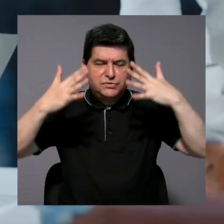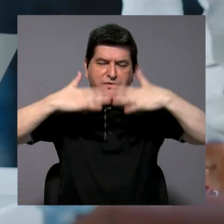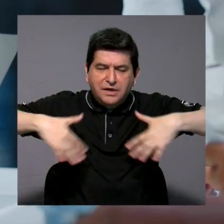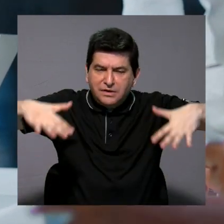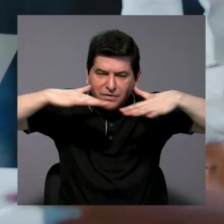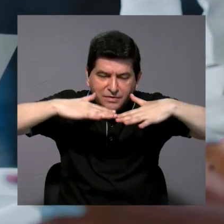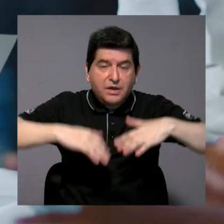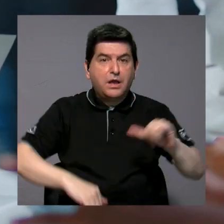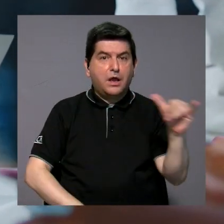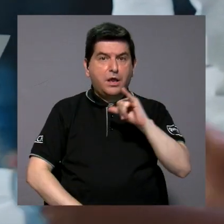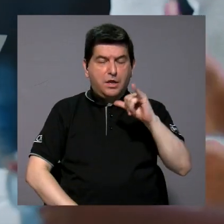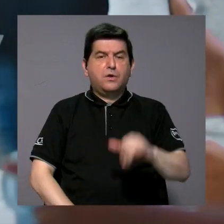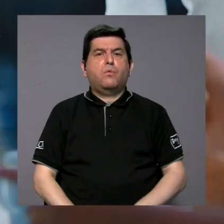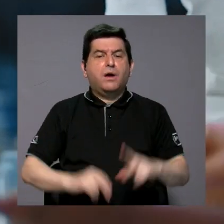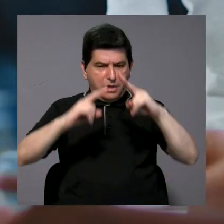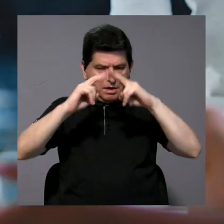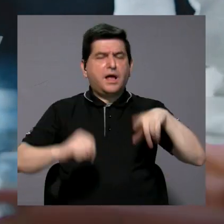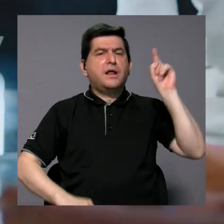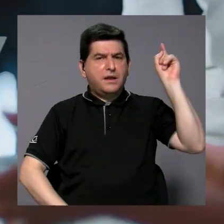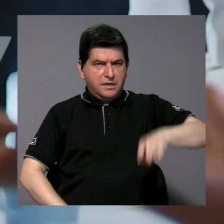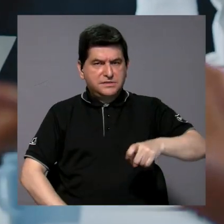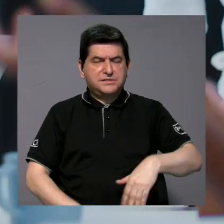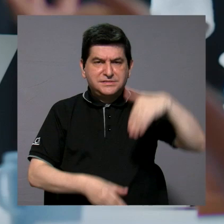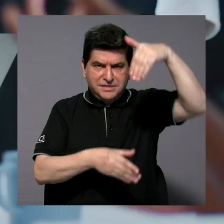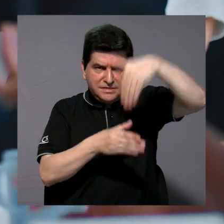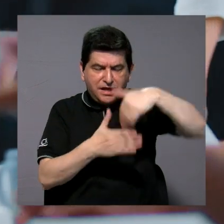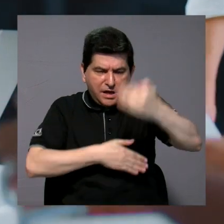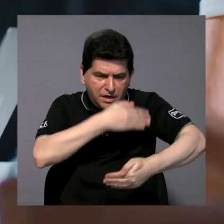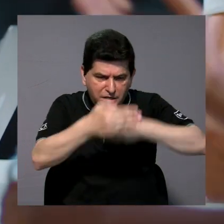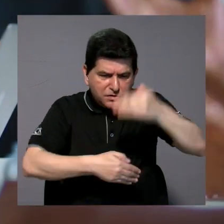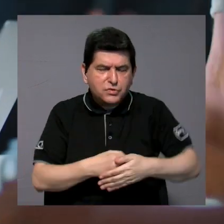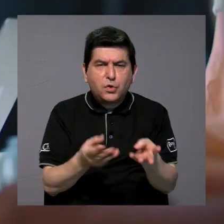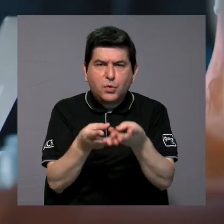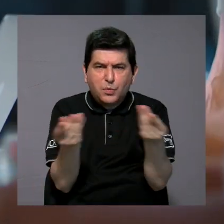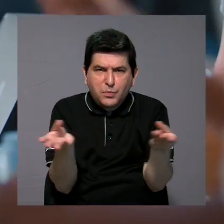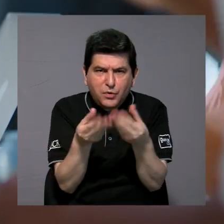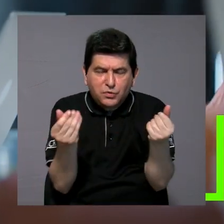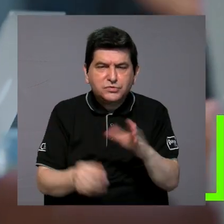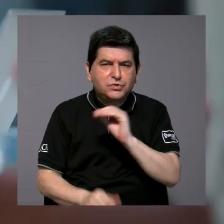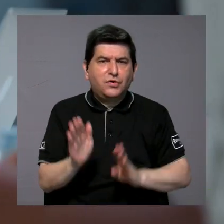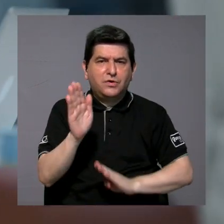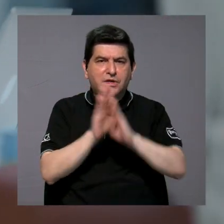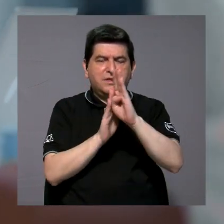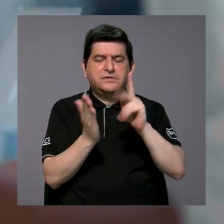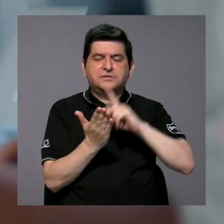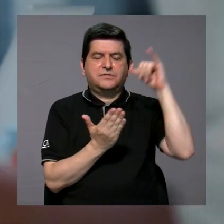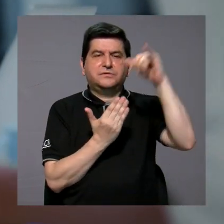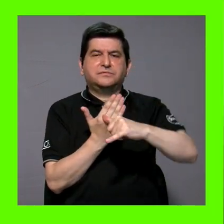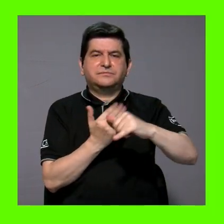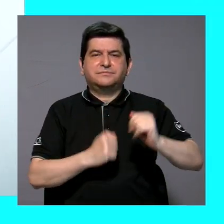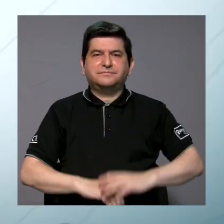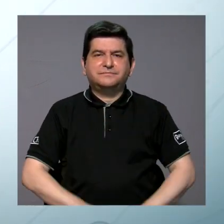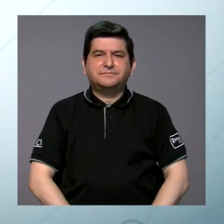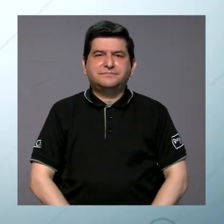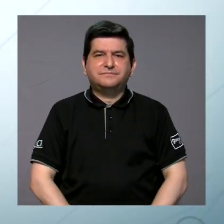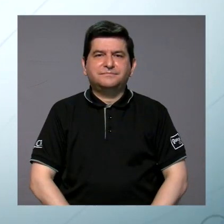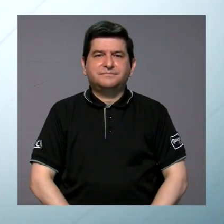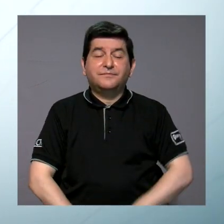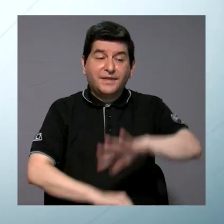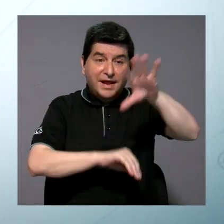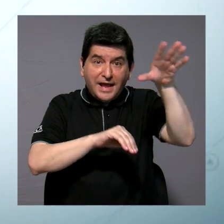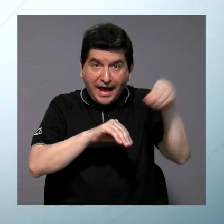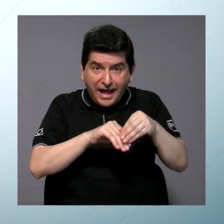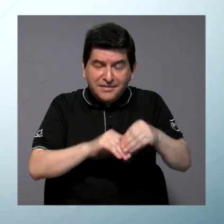ambientales también deben ser analizados dentro de los procesos de producción y desarrollo de un proyecto.